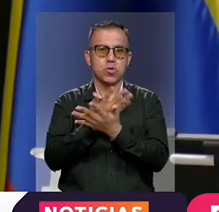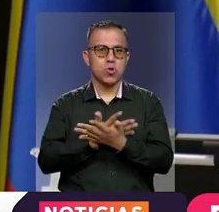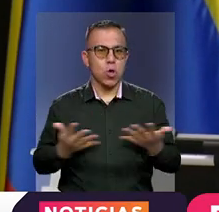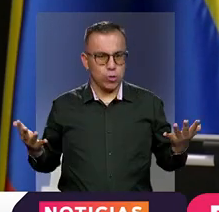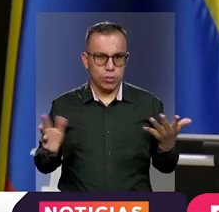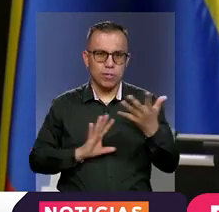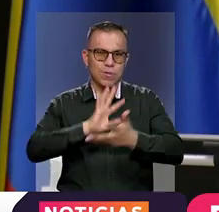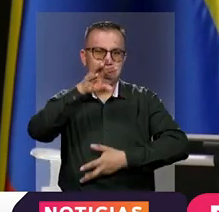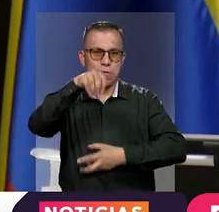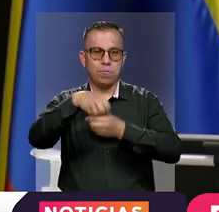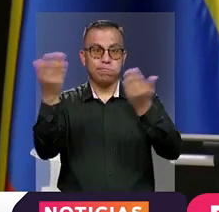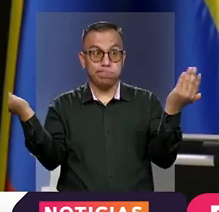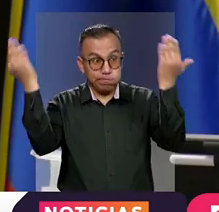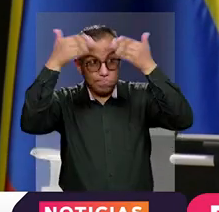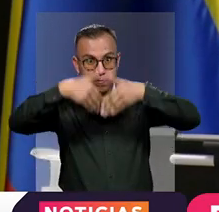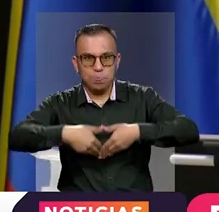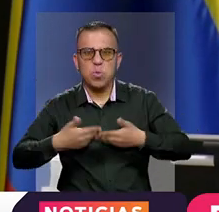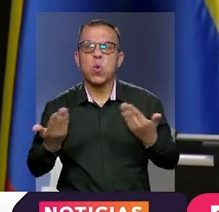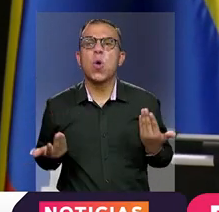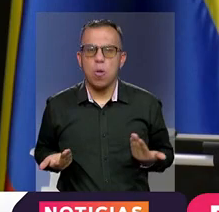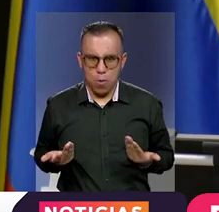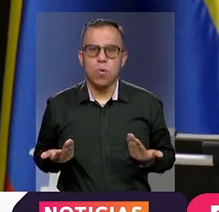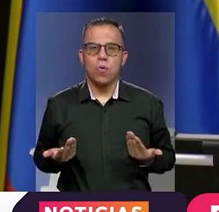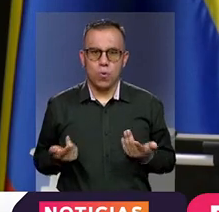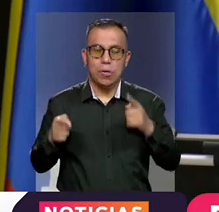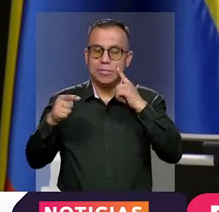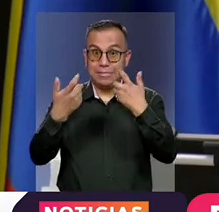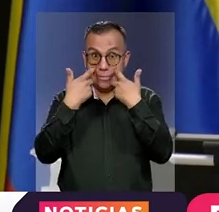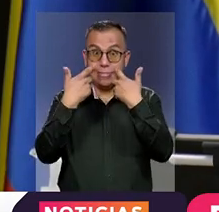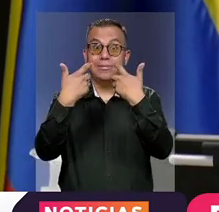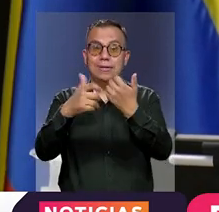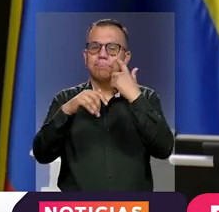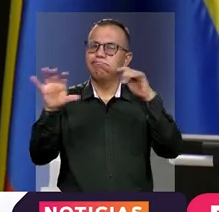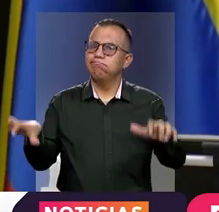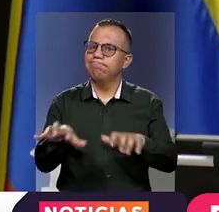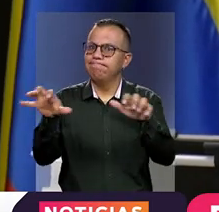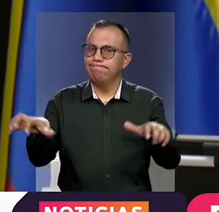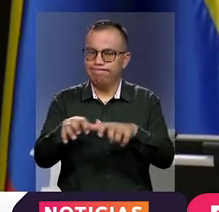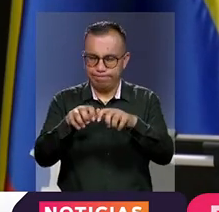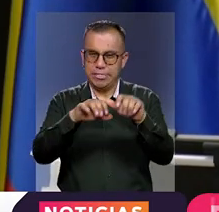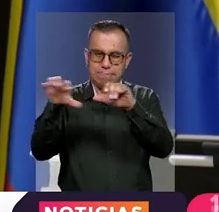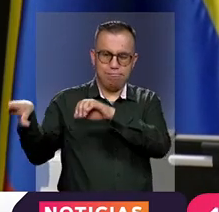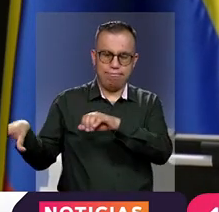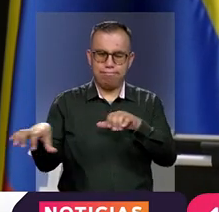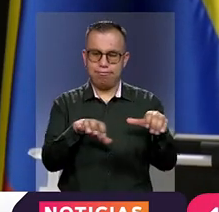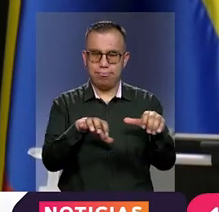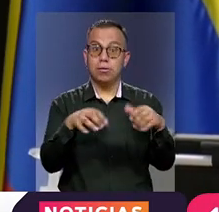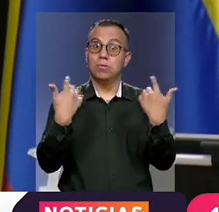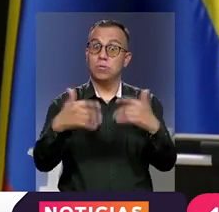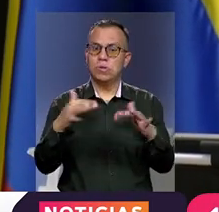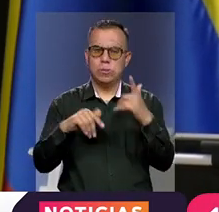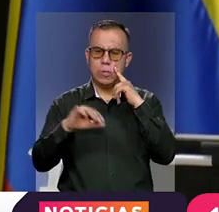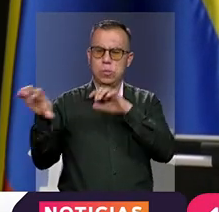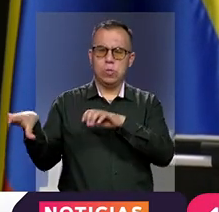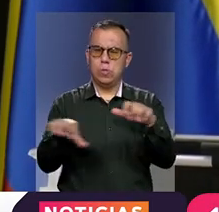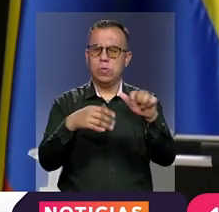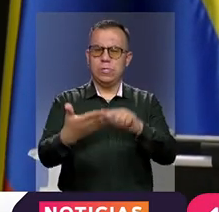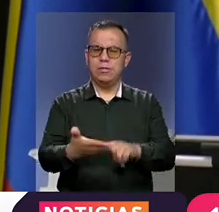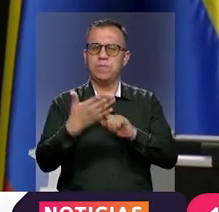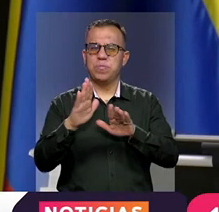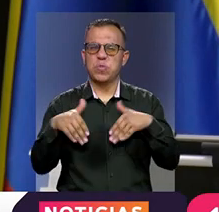anejas al encubrimiento de estas graves actividades ilícitas. Una actuación